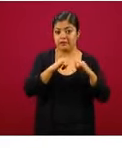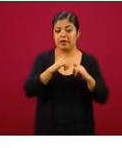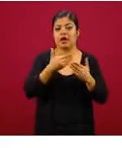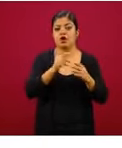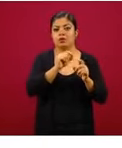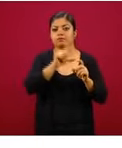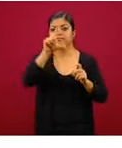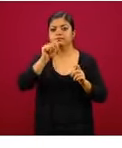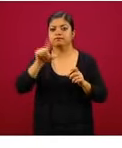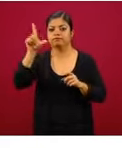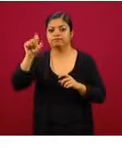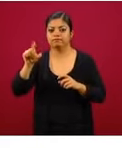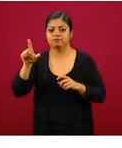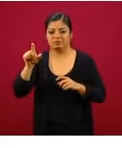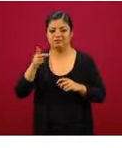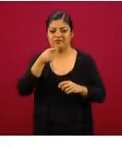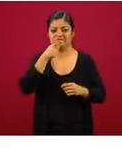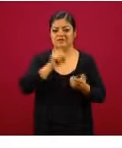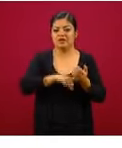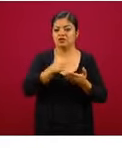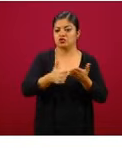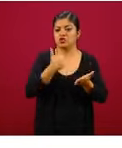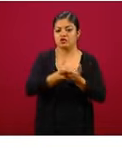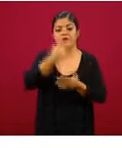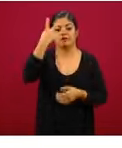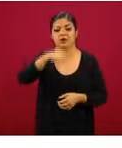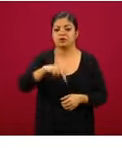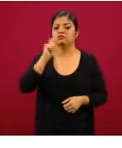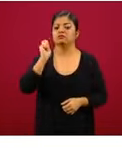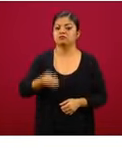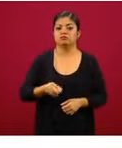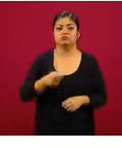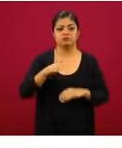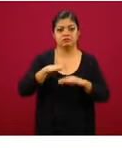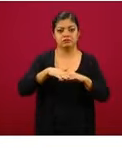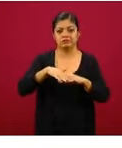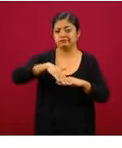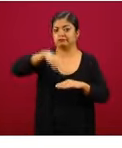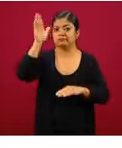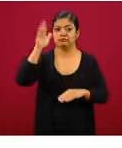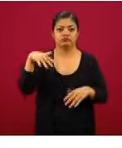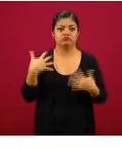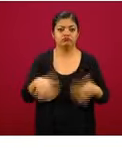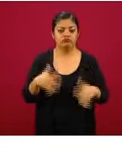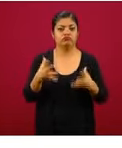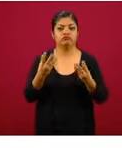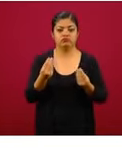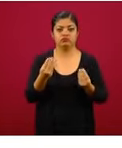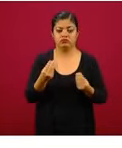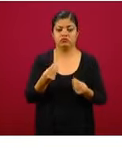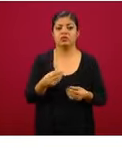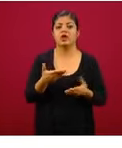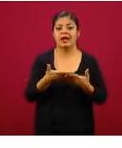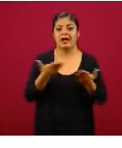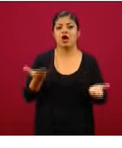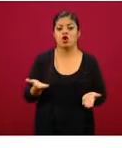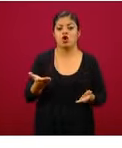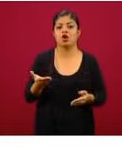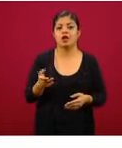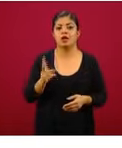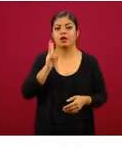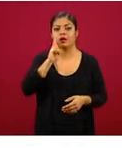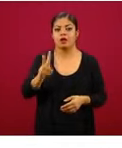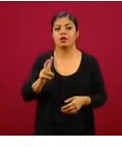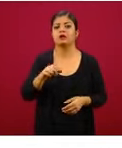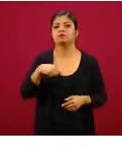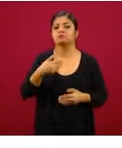totales para cada uno. Ya comentábamos la Ciudad de México habiendo superado en su momento esa esa cantidad y vamos a ver en los